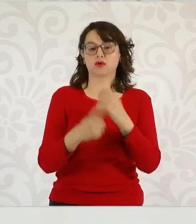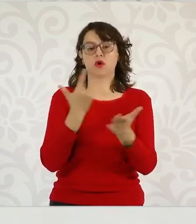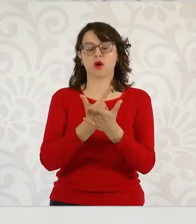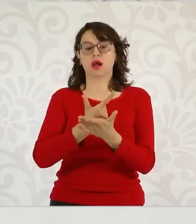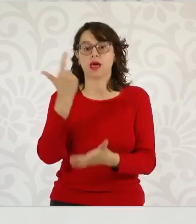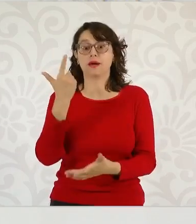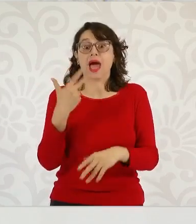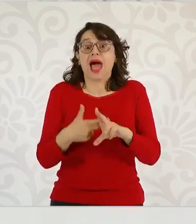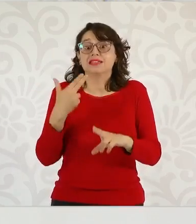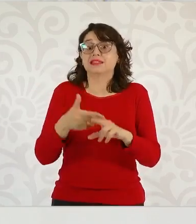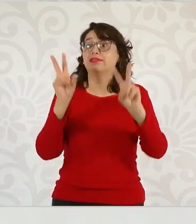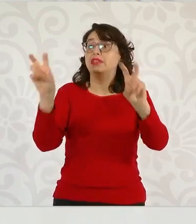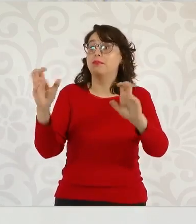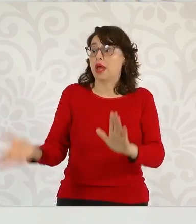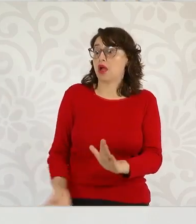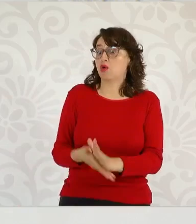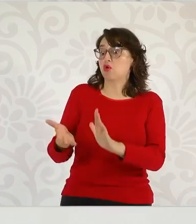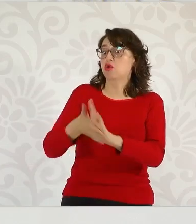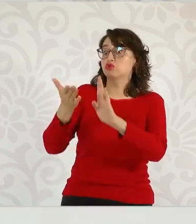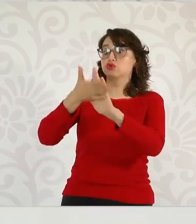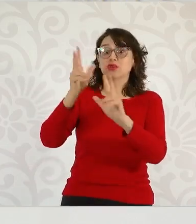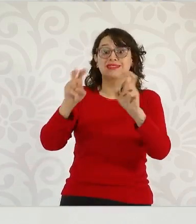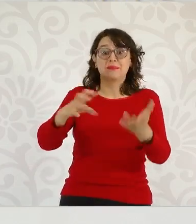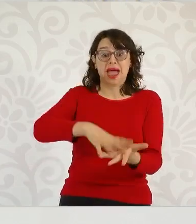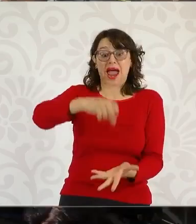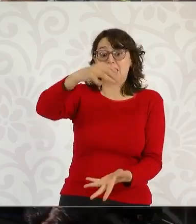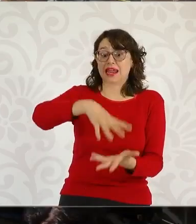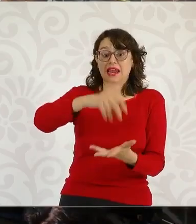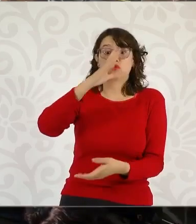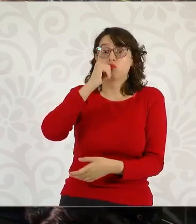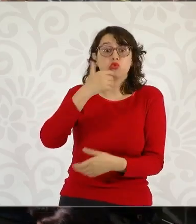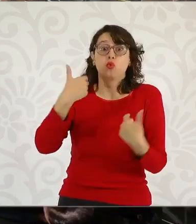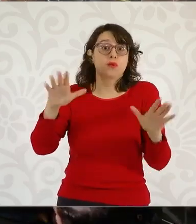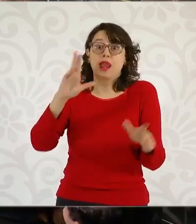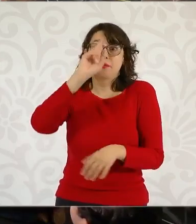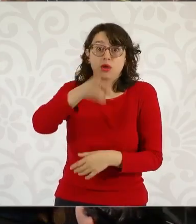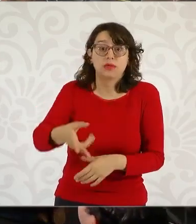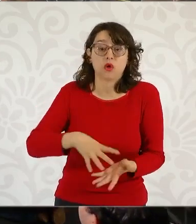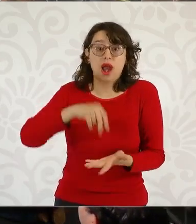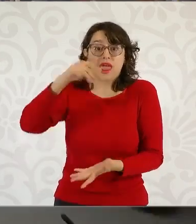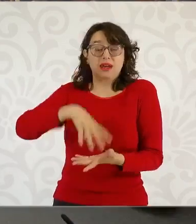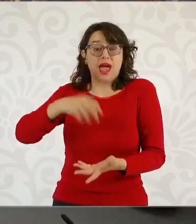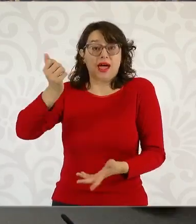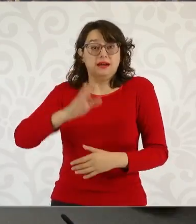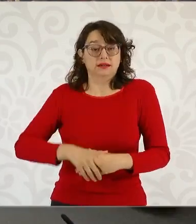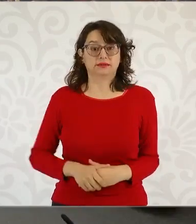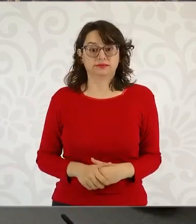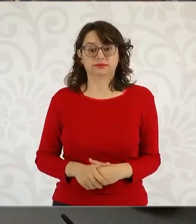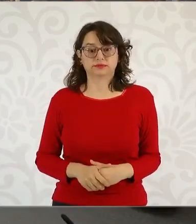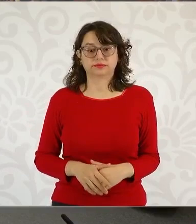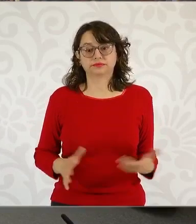la construcción en nuestro país por los bancos de arena. Ya. Bueno, a propósito de que usted señala que yo